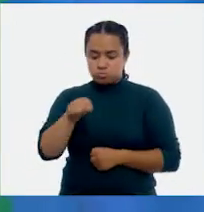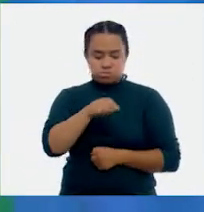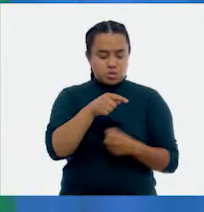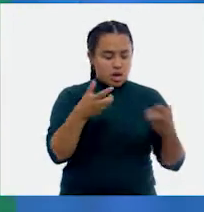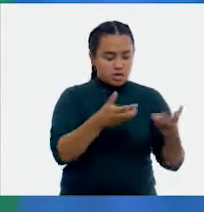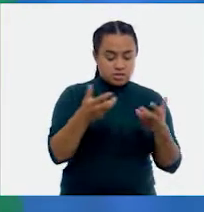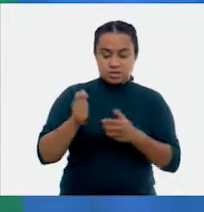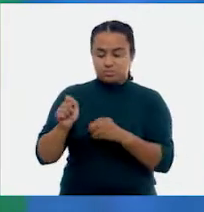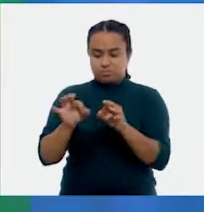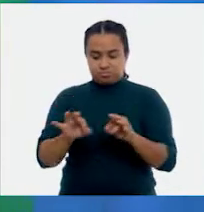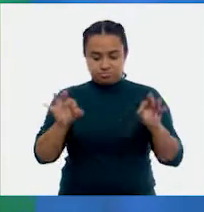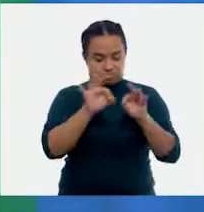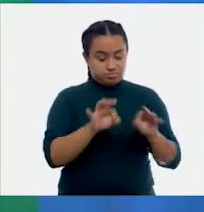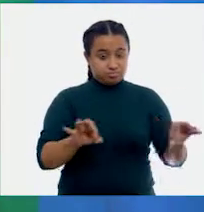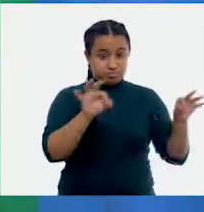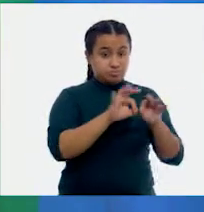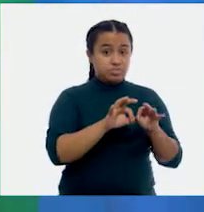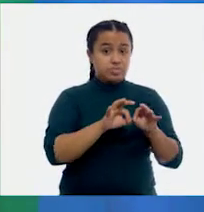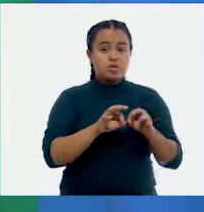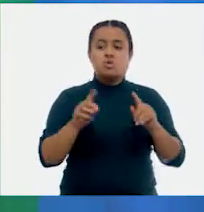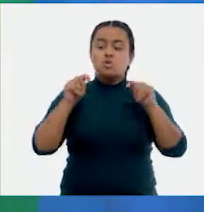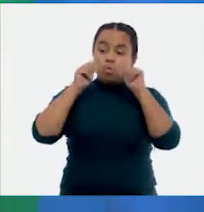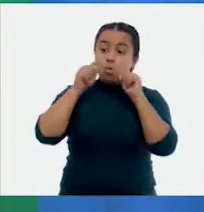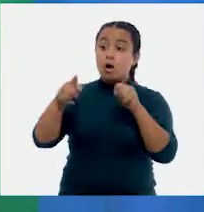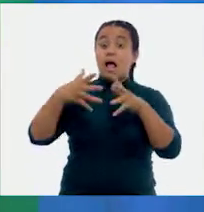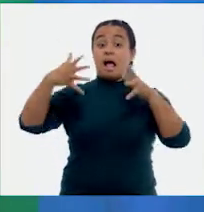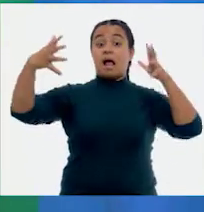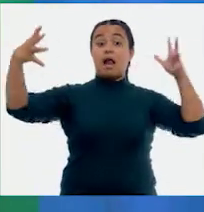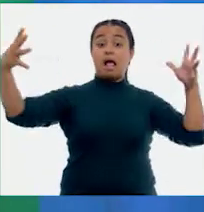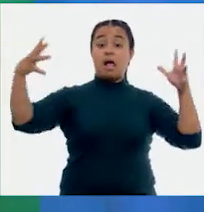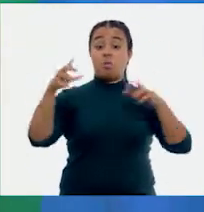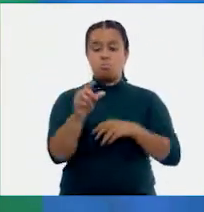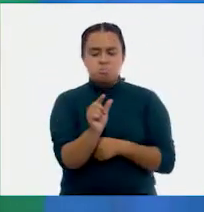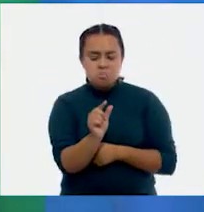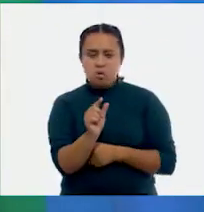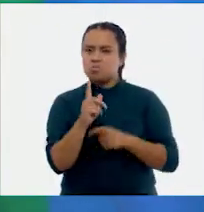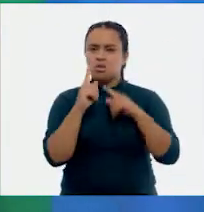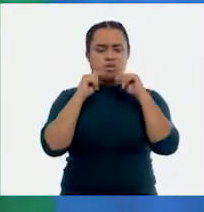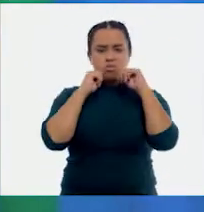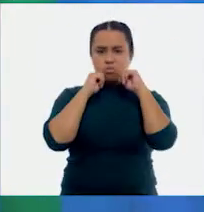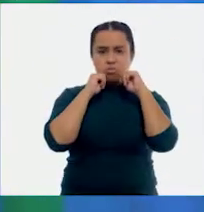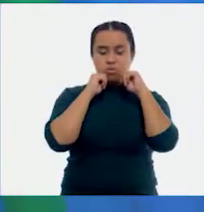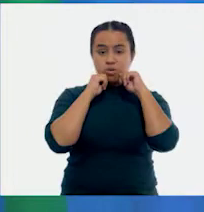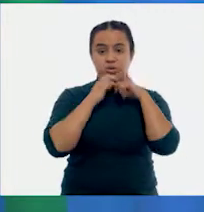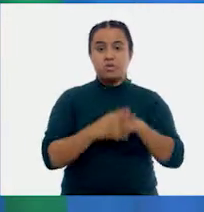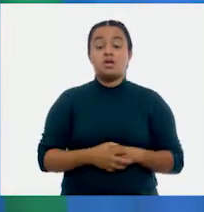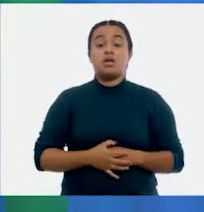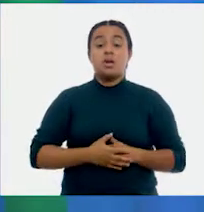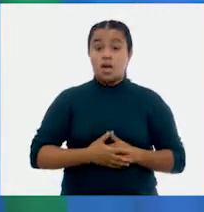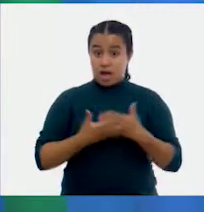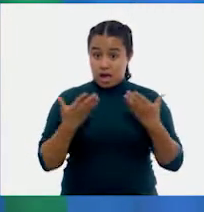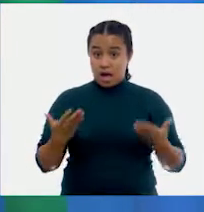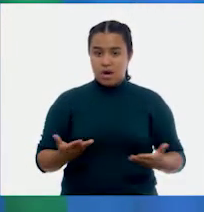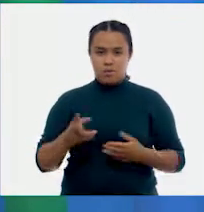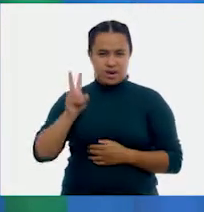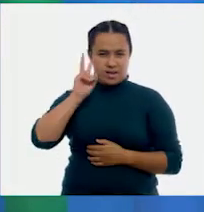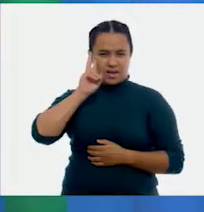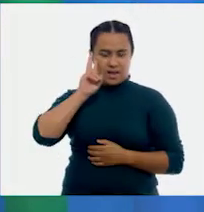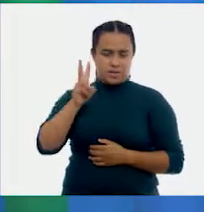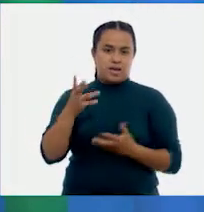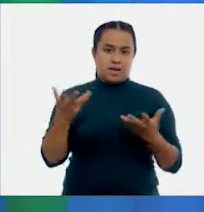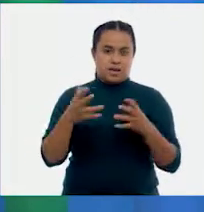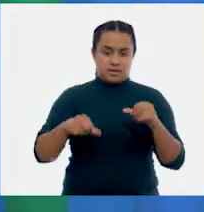los ecosistemas, sin importar el tamaño que tengan. Ahora realicemos la siguiente